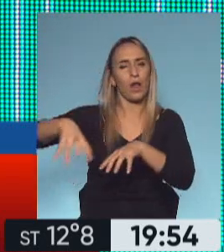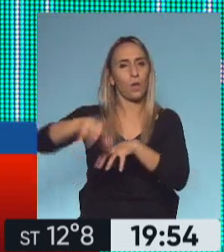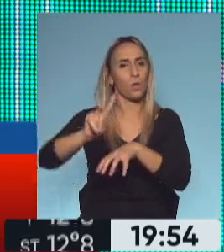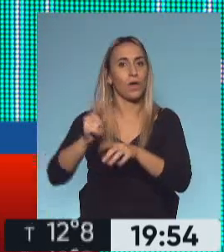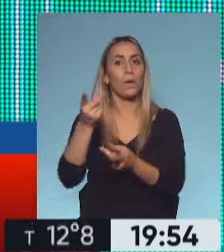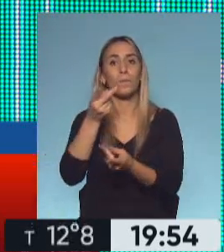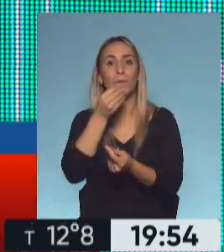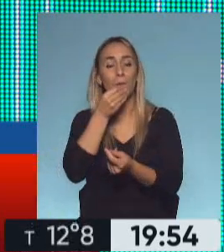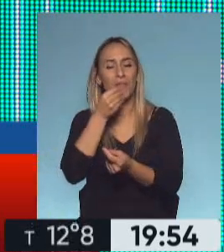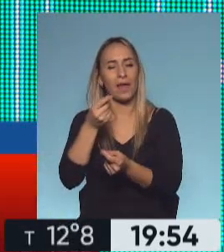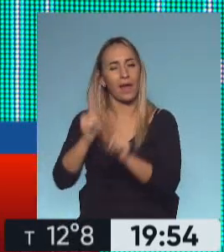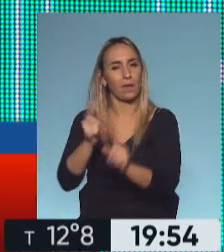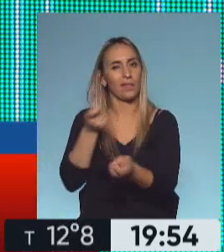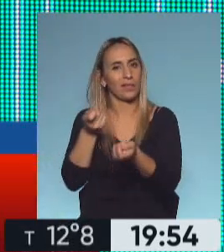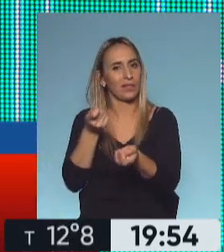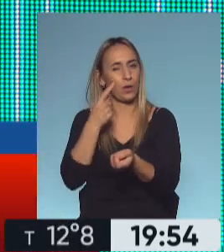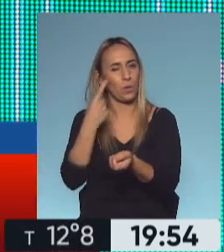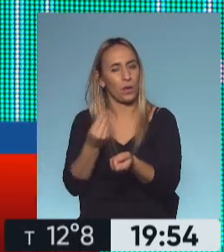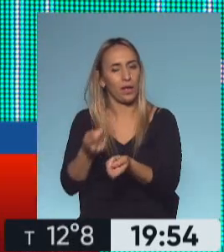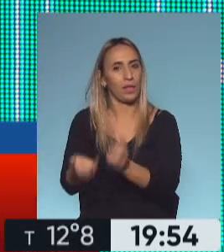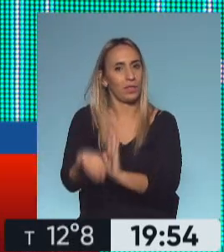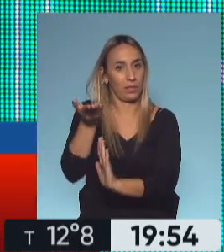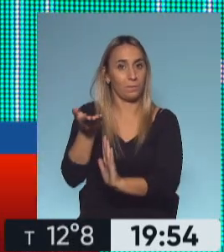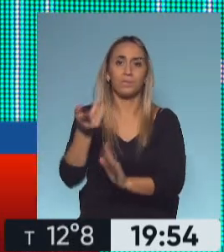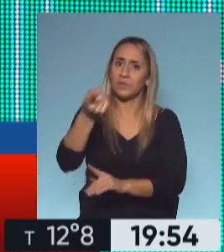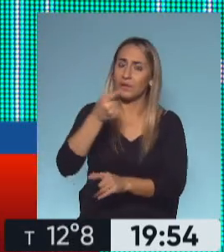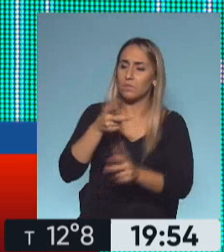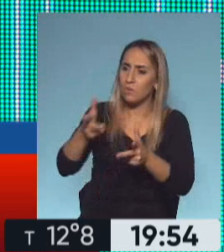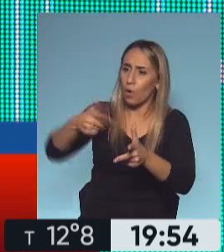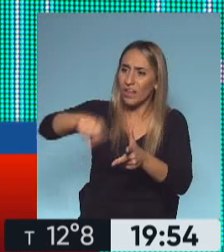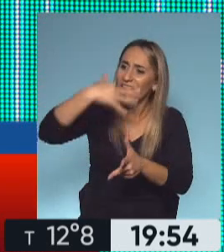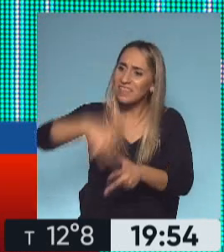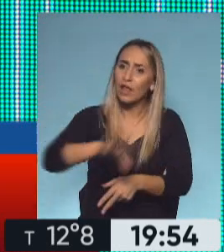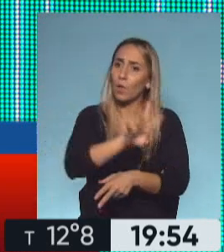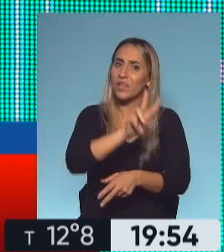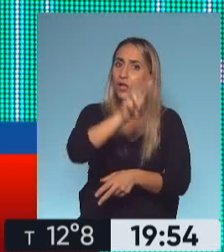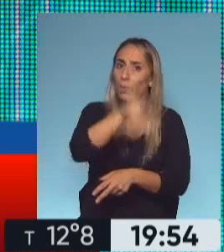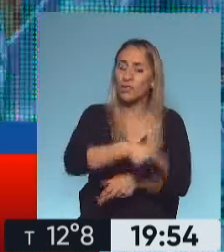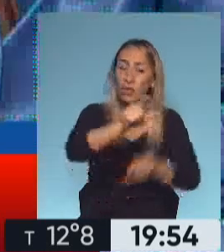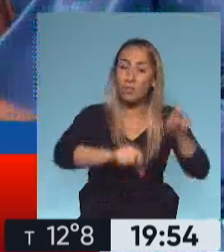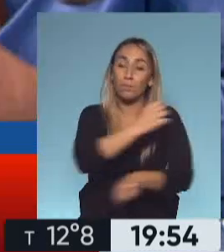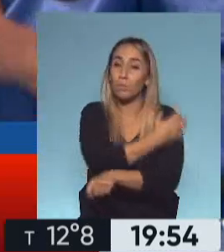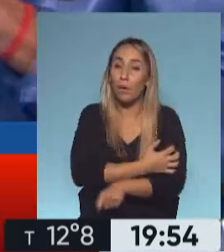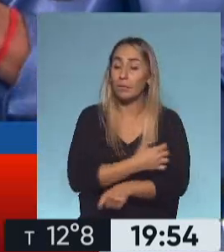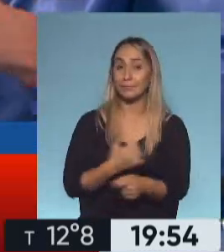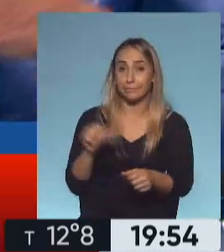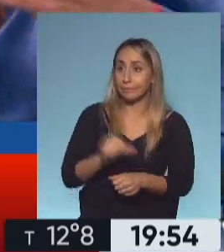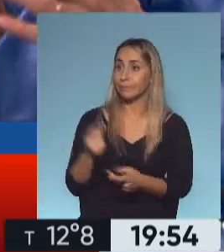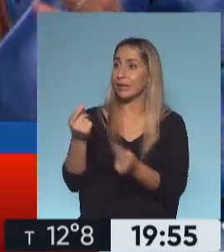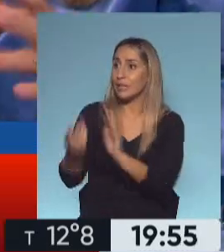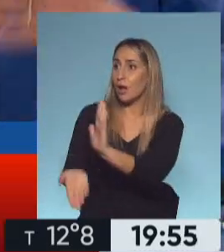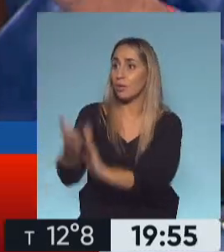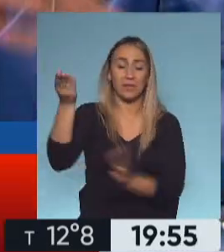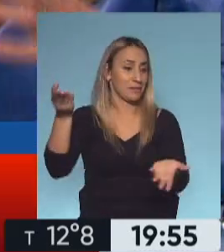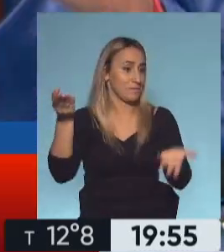Allí se paró y dijo, entiendan que hay un 42% de pobres de la Argentina que no pueden estar a la suerte del aumento de precios de manera de medida, porque él